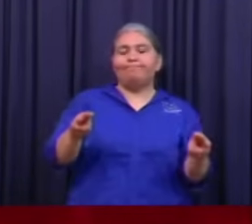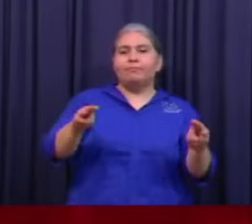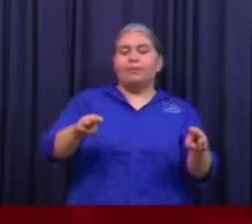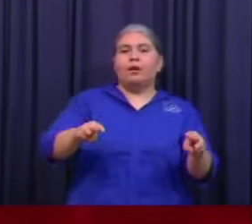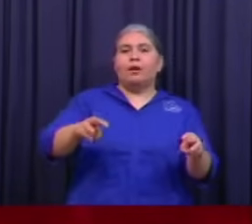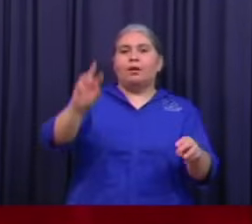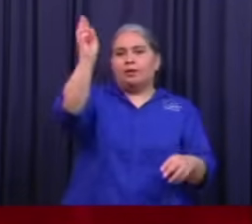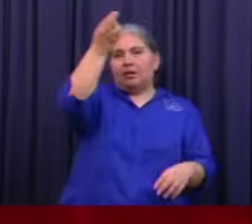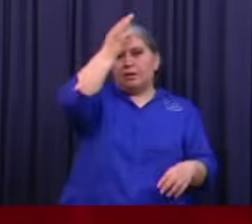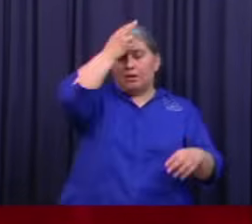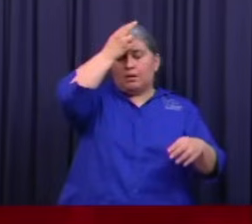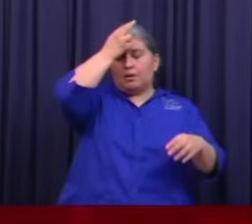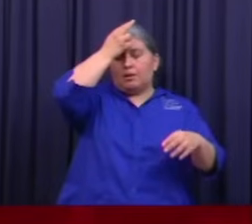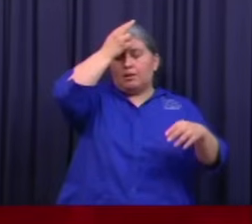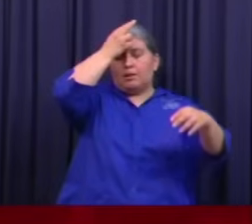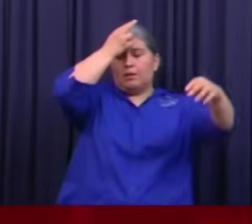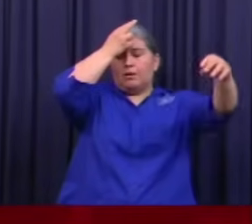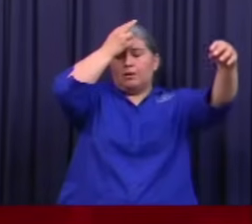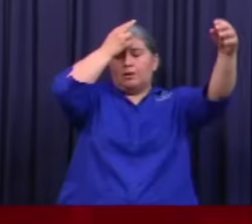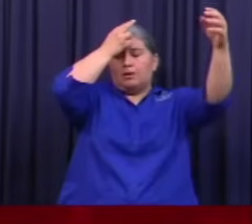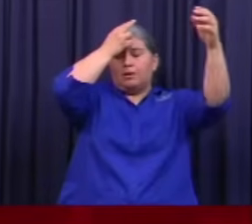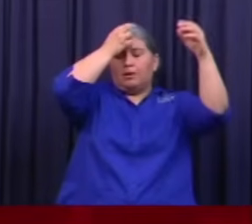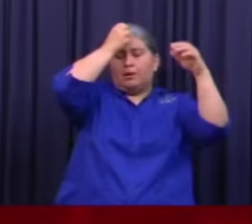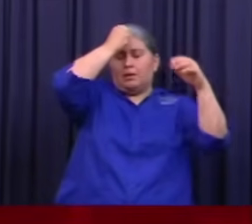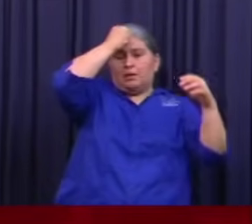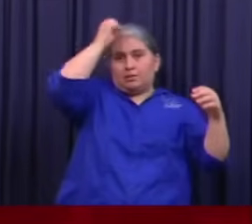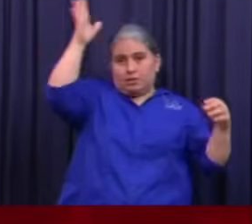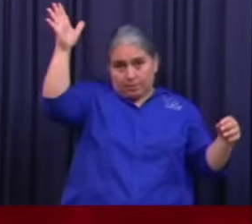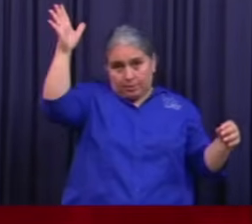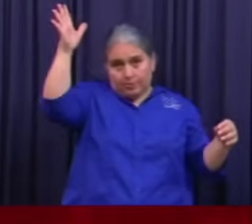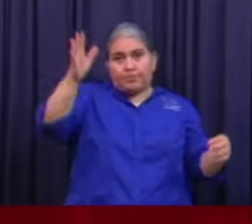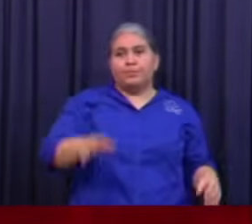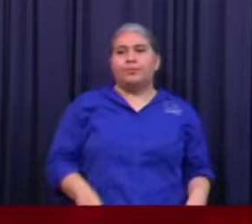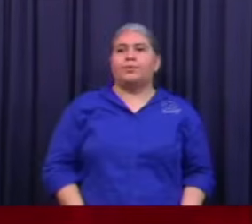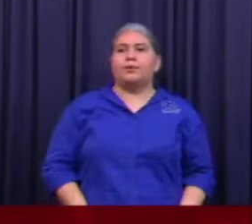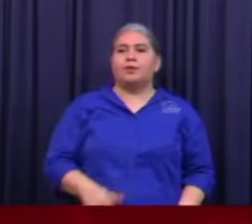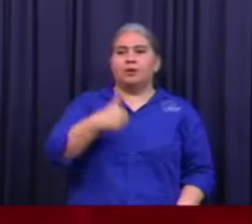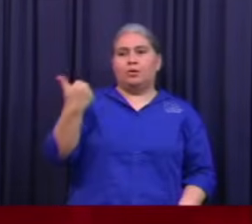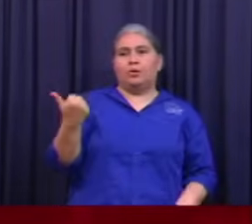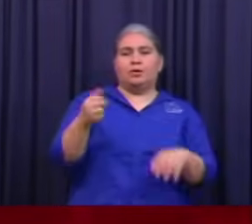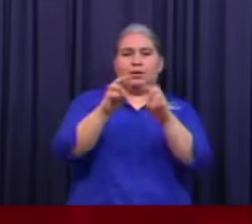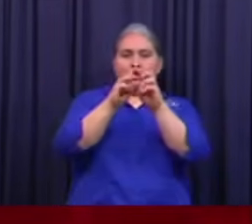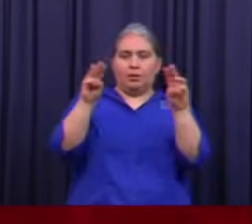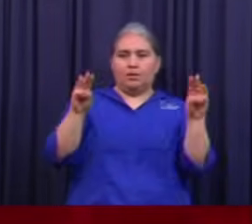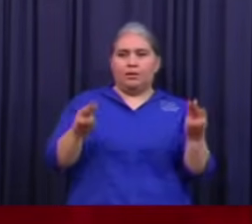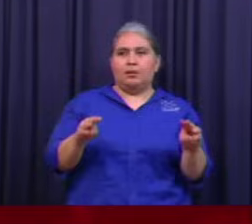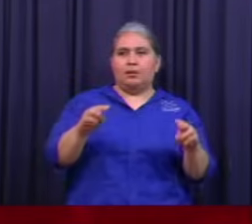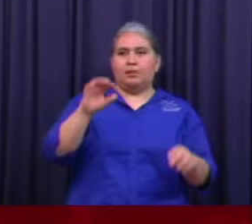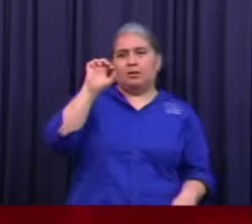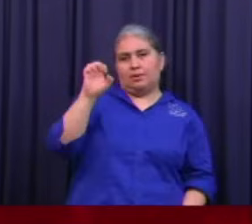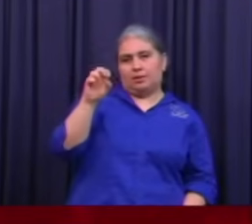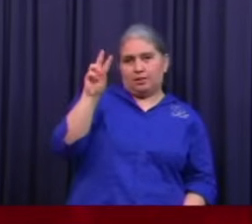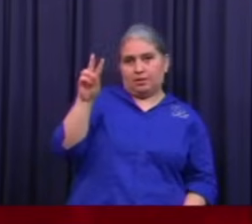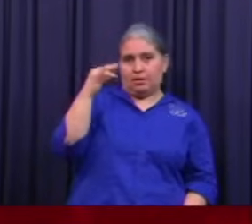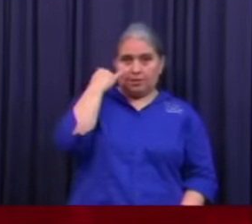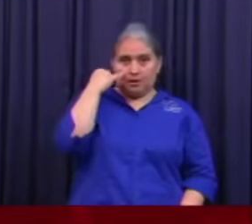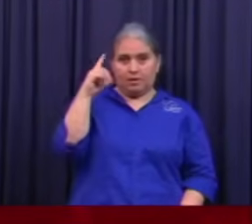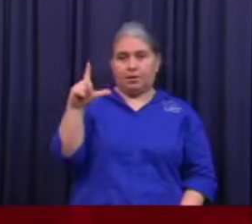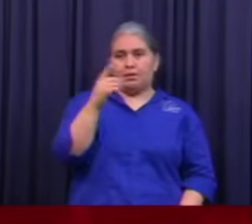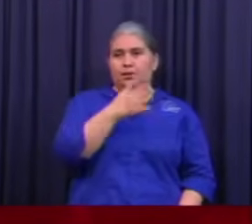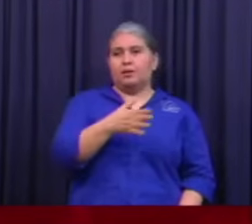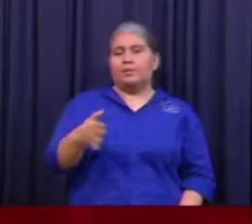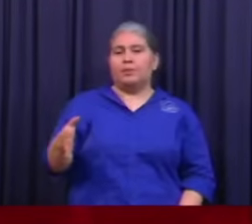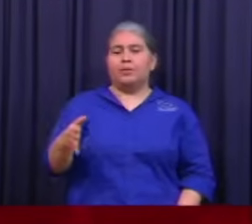merodac y la mesa del Rey en El banquete de bodas Entonces cuando hablamos de la mesa de